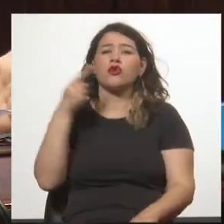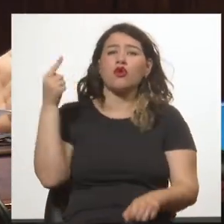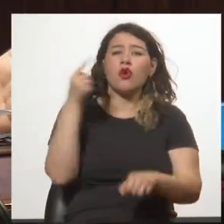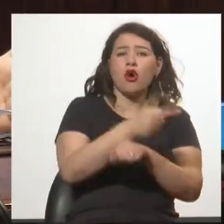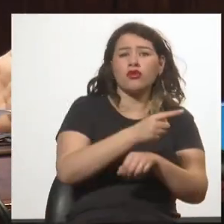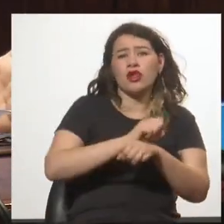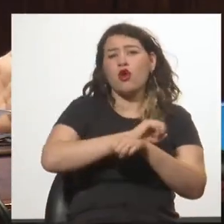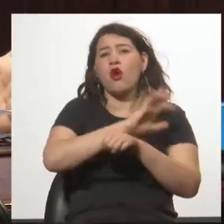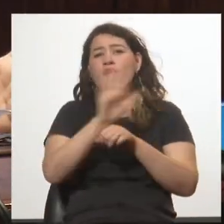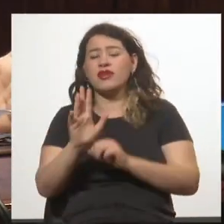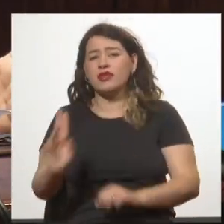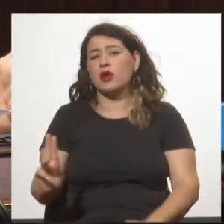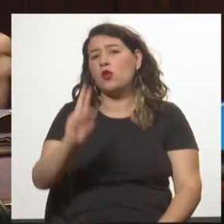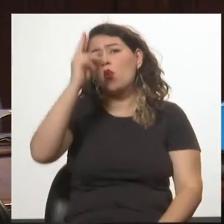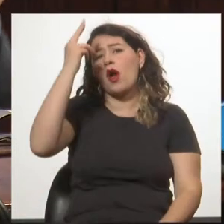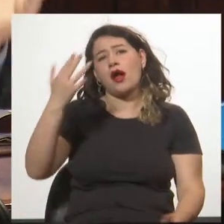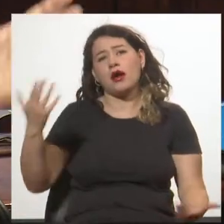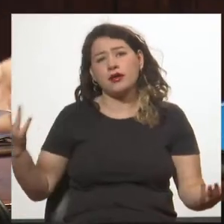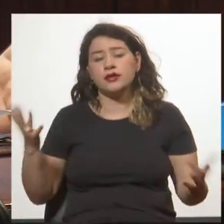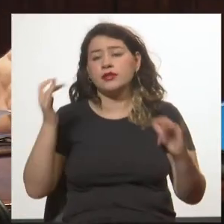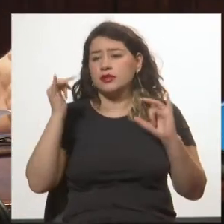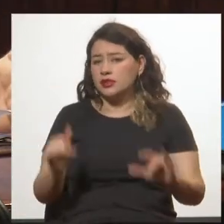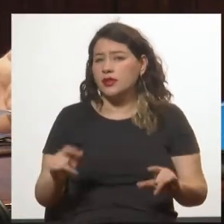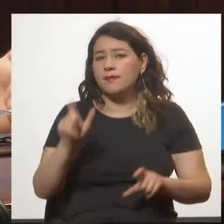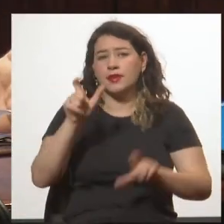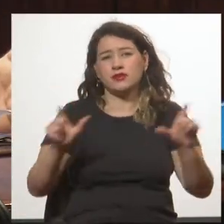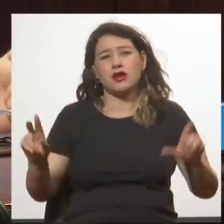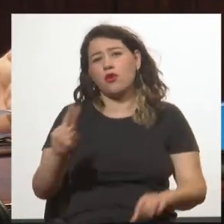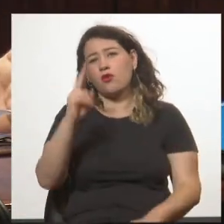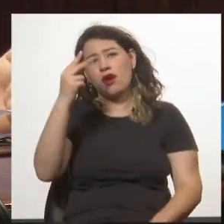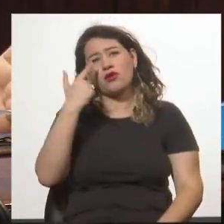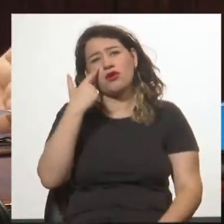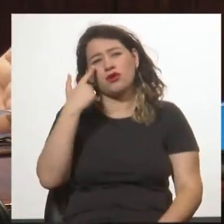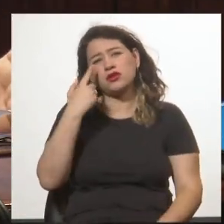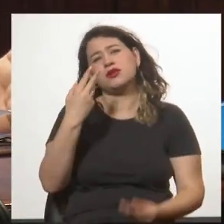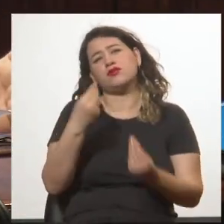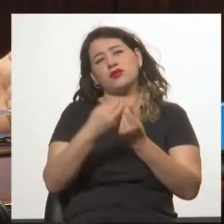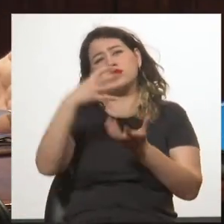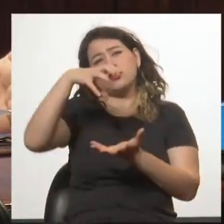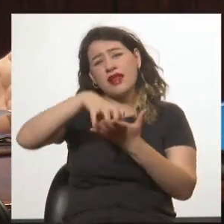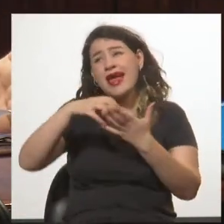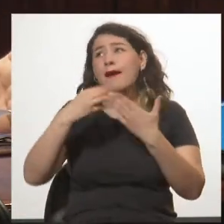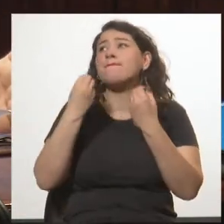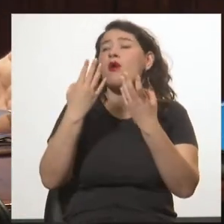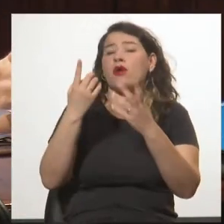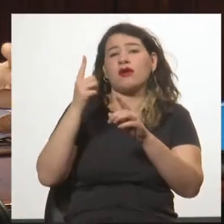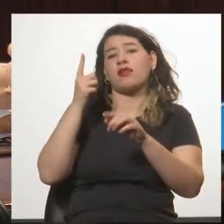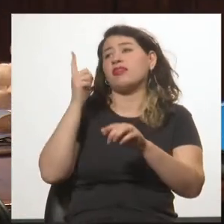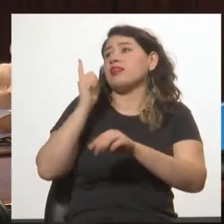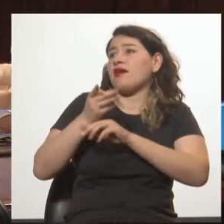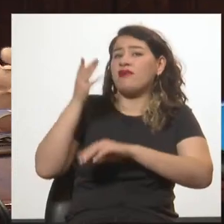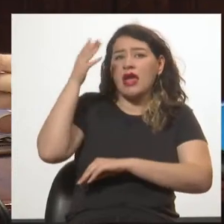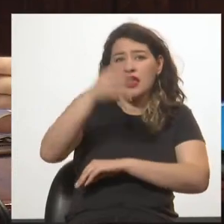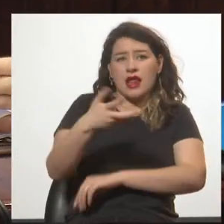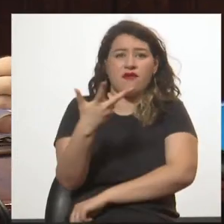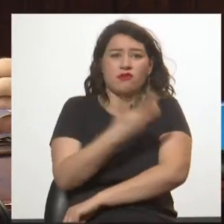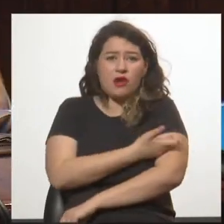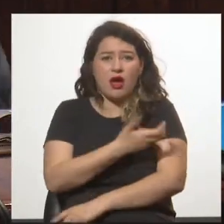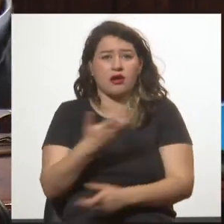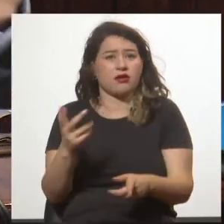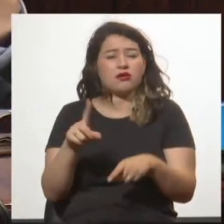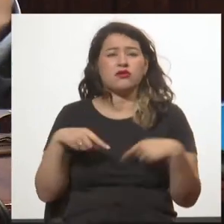del país y bien que los uruguayos conocieron ese lugar por esa razón no tenemos